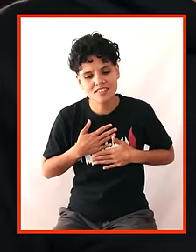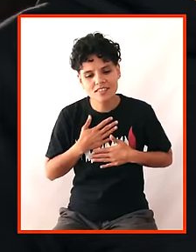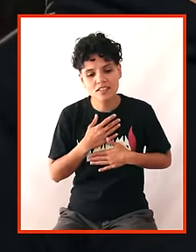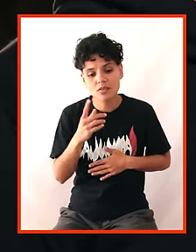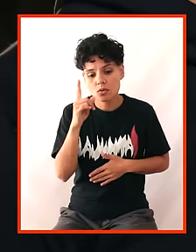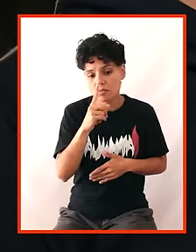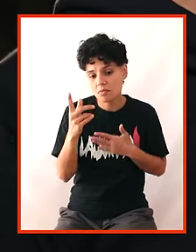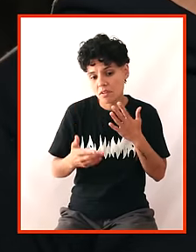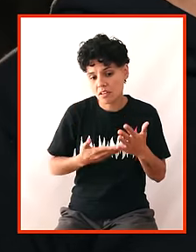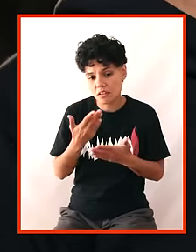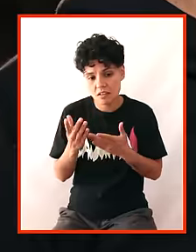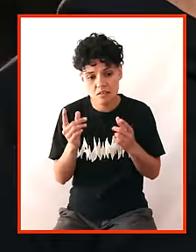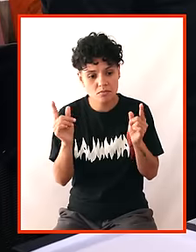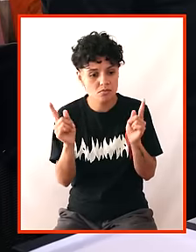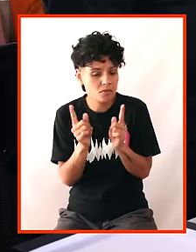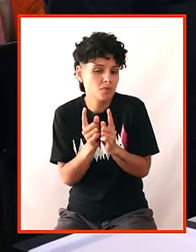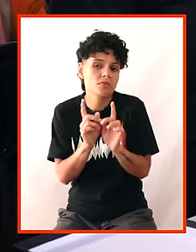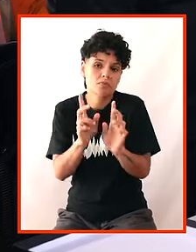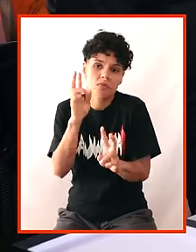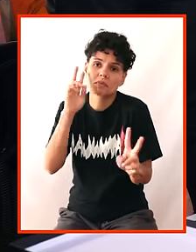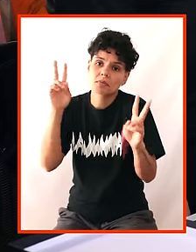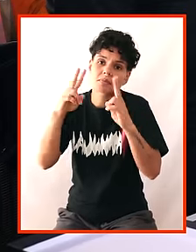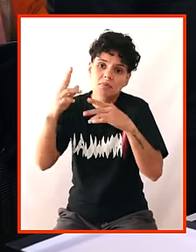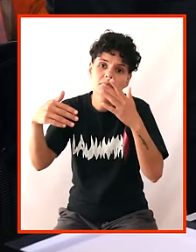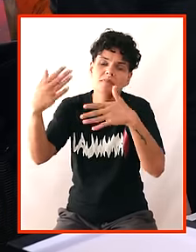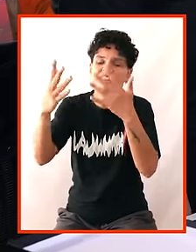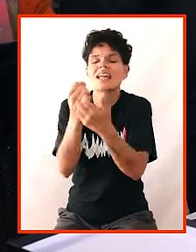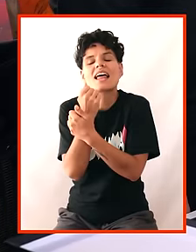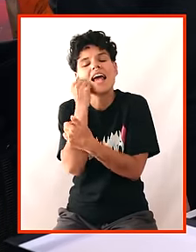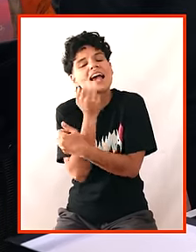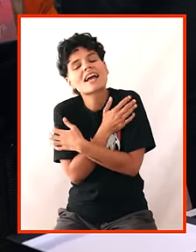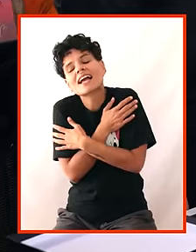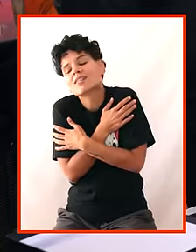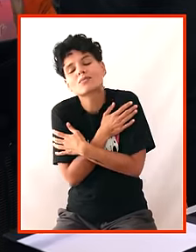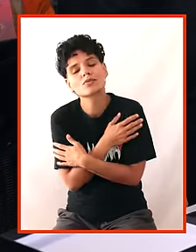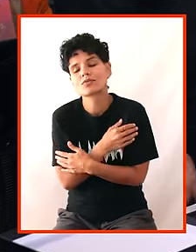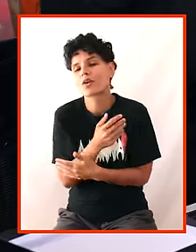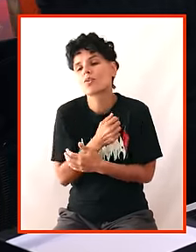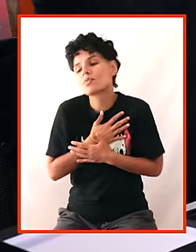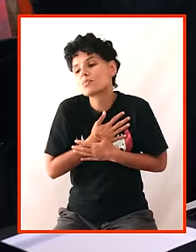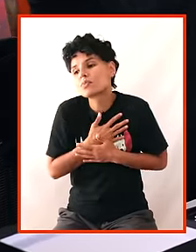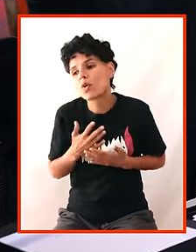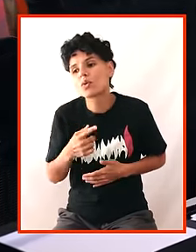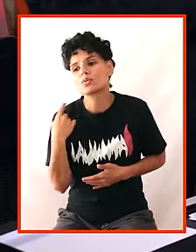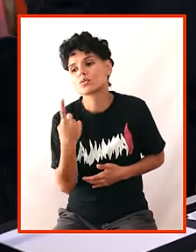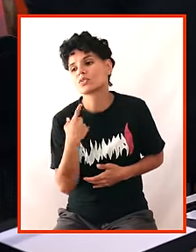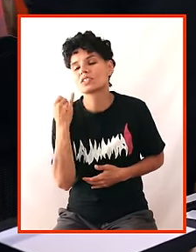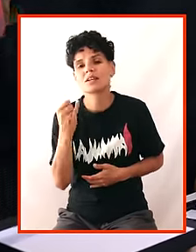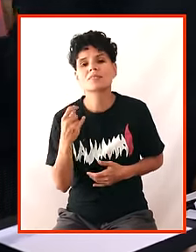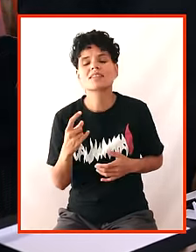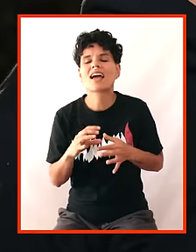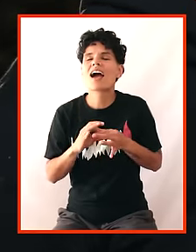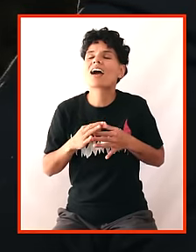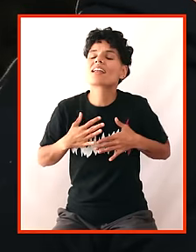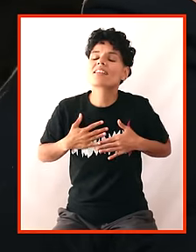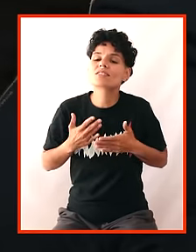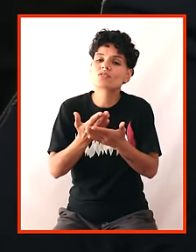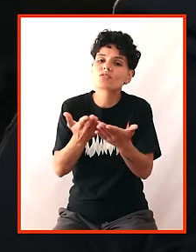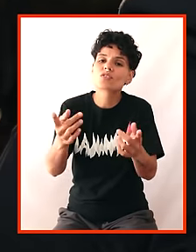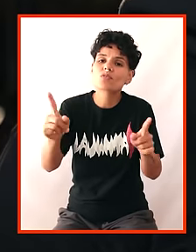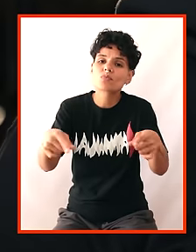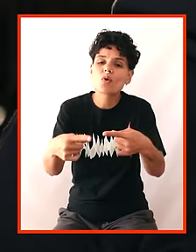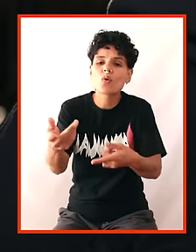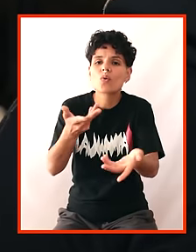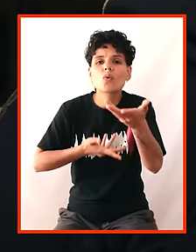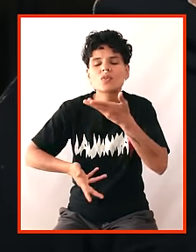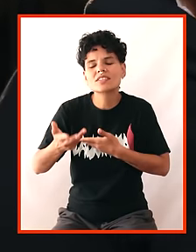Se pasó. Gracias, Juan. Sí, a cantar un poquito también. Sí. Todo eso. Oye, se les quiere mucho. Igualmente. Desde siempre. Sí. Siempre hemos sido agradecidos de la música